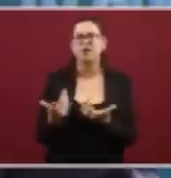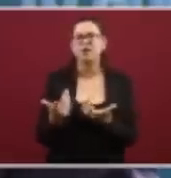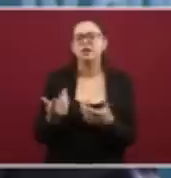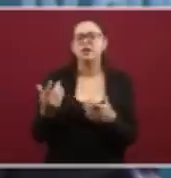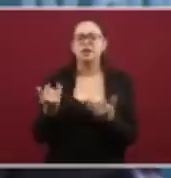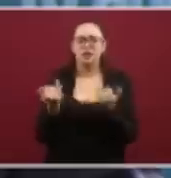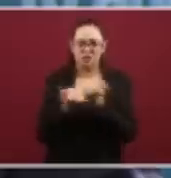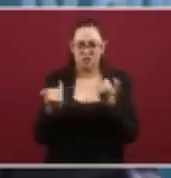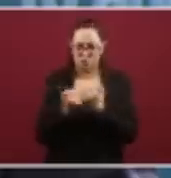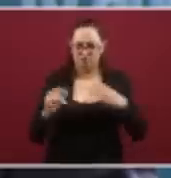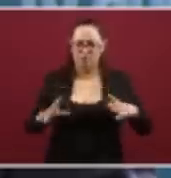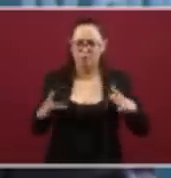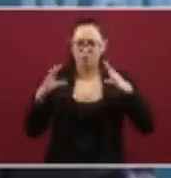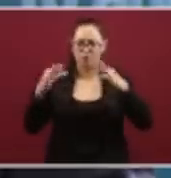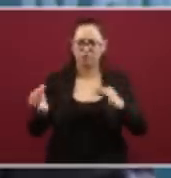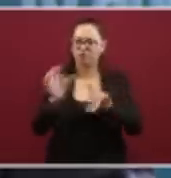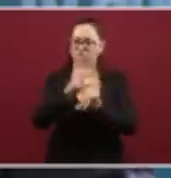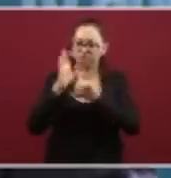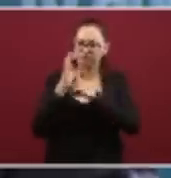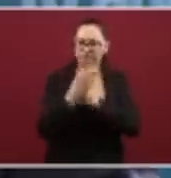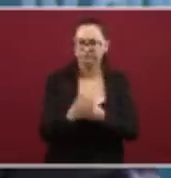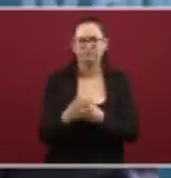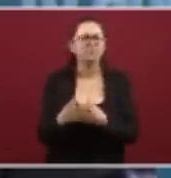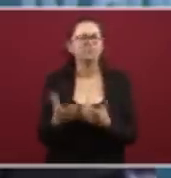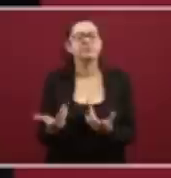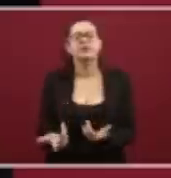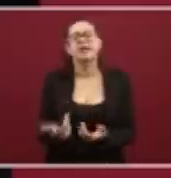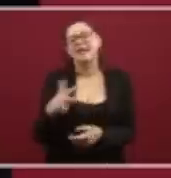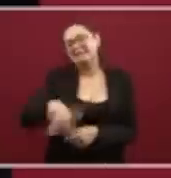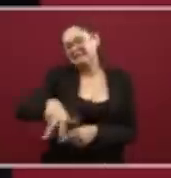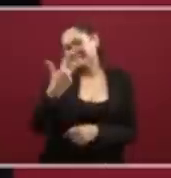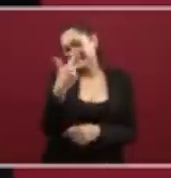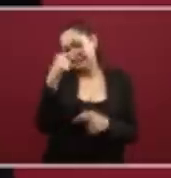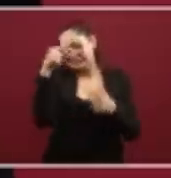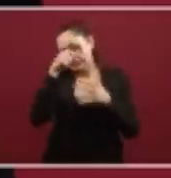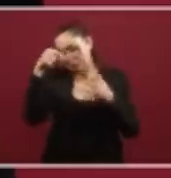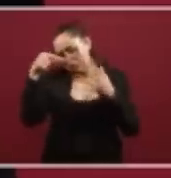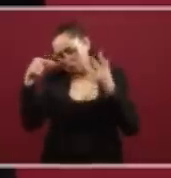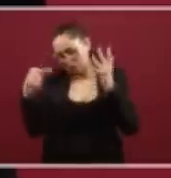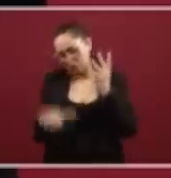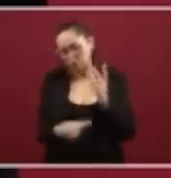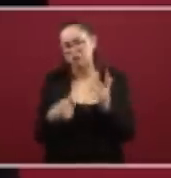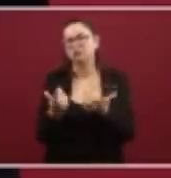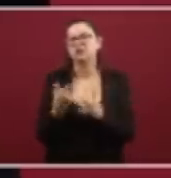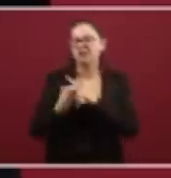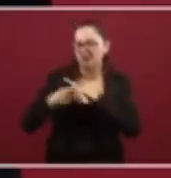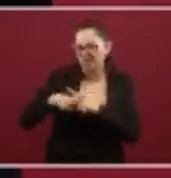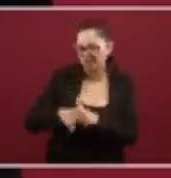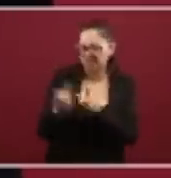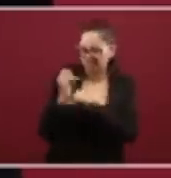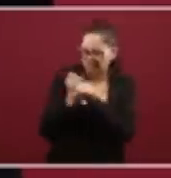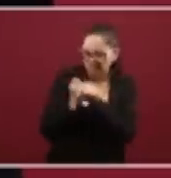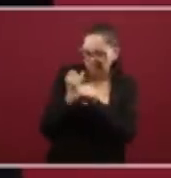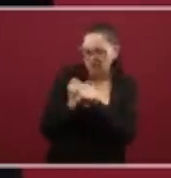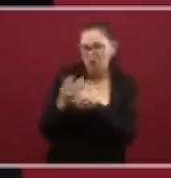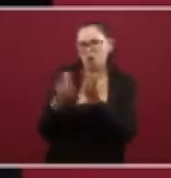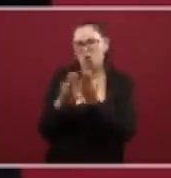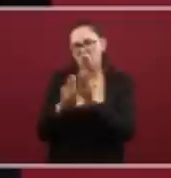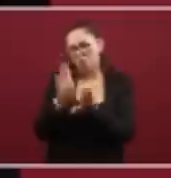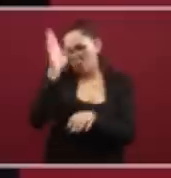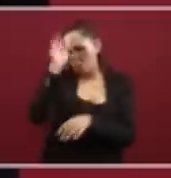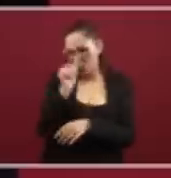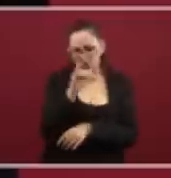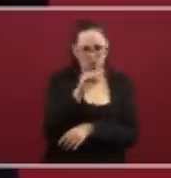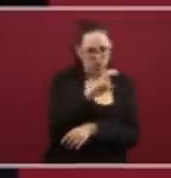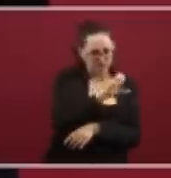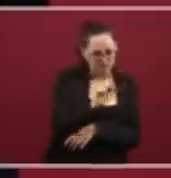son cerca de 13 considerando es una investigación sobre el origen de los convenios de subrogación celebrados por el